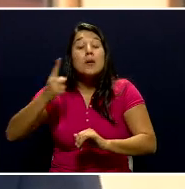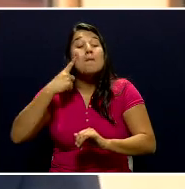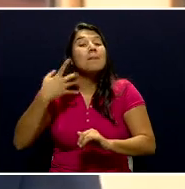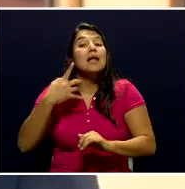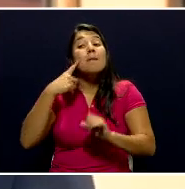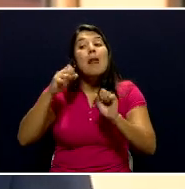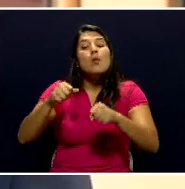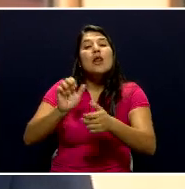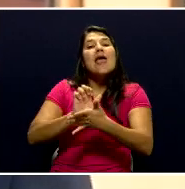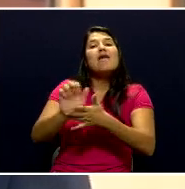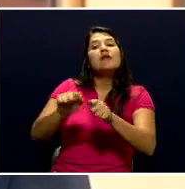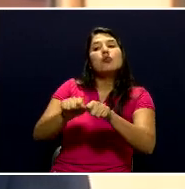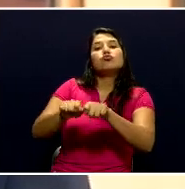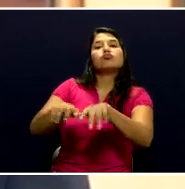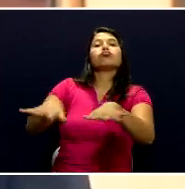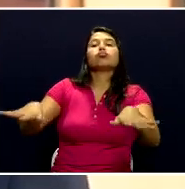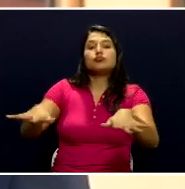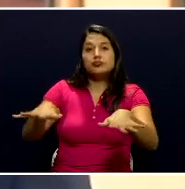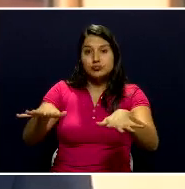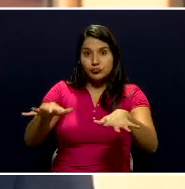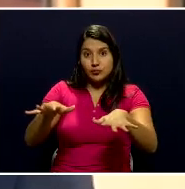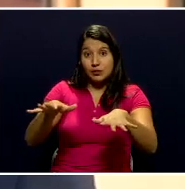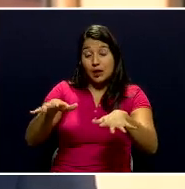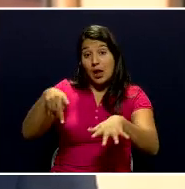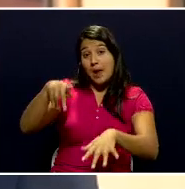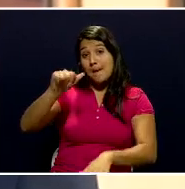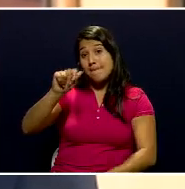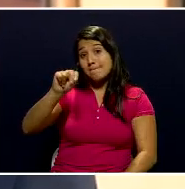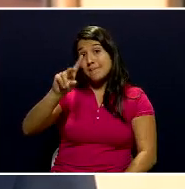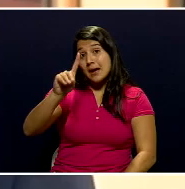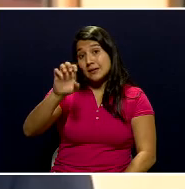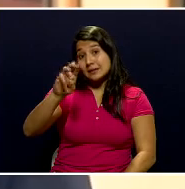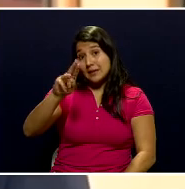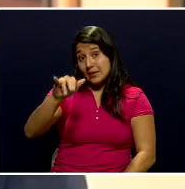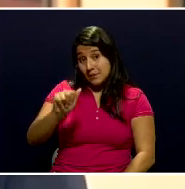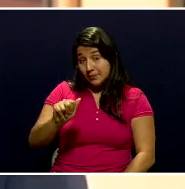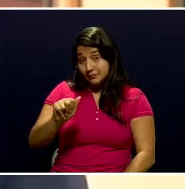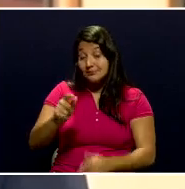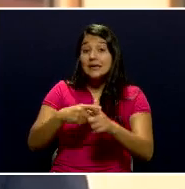impedir la transmisión de la pandemia, y en esa línea el